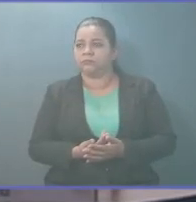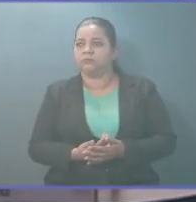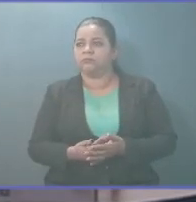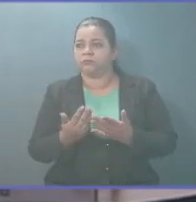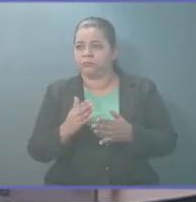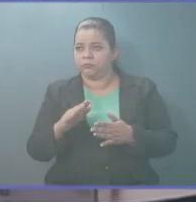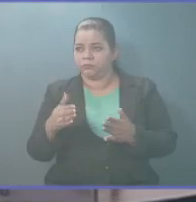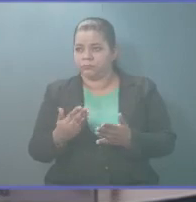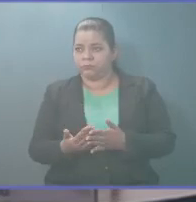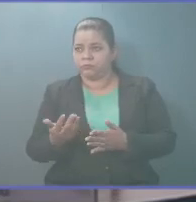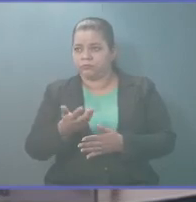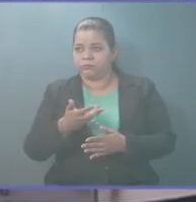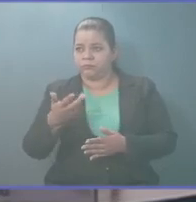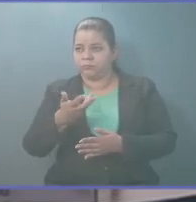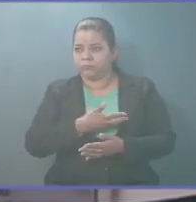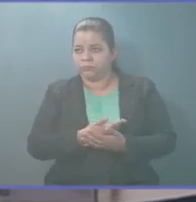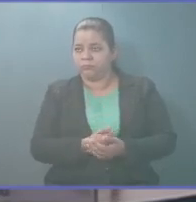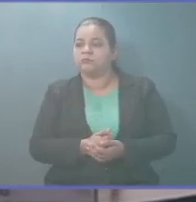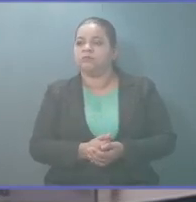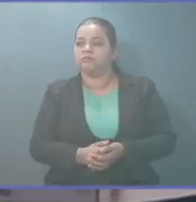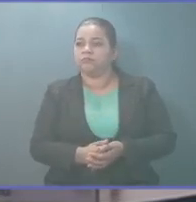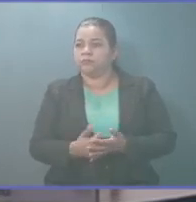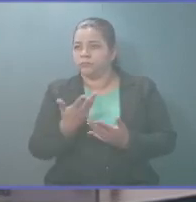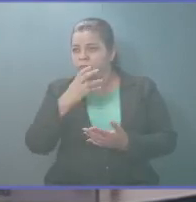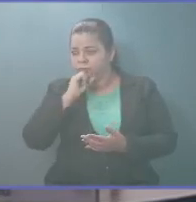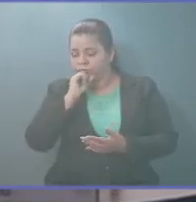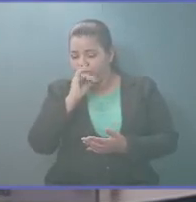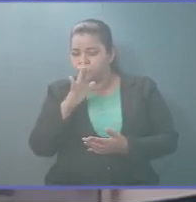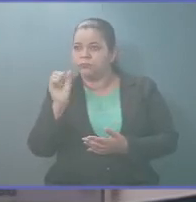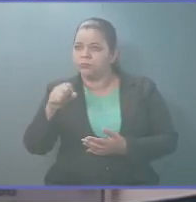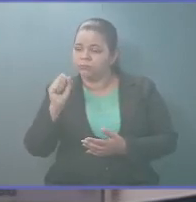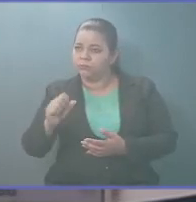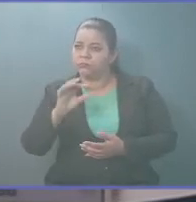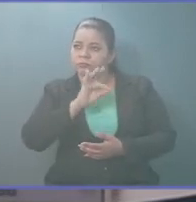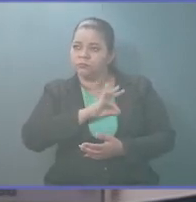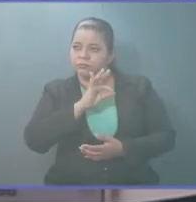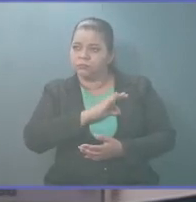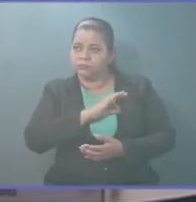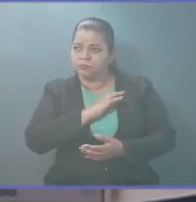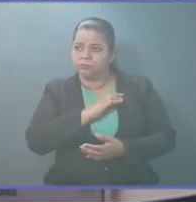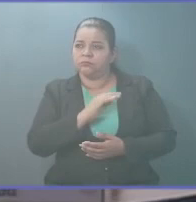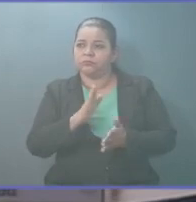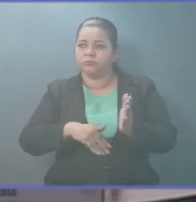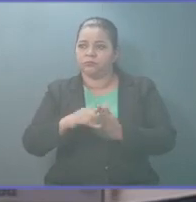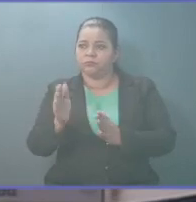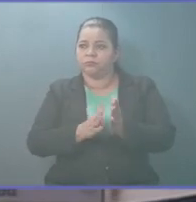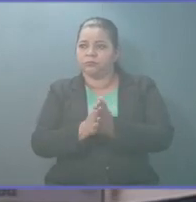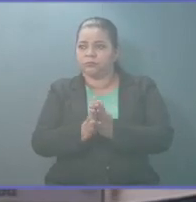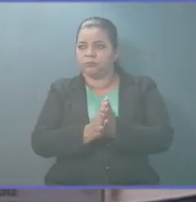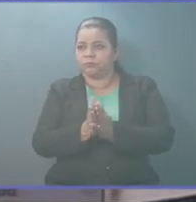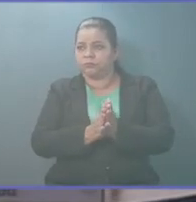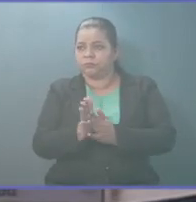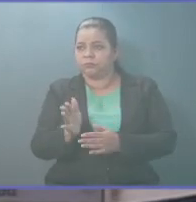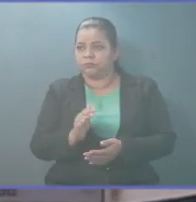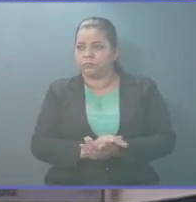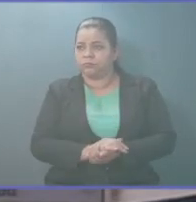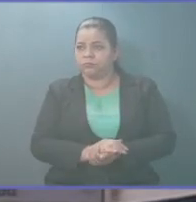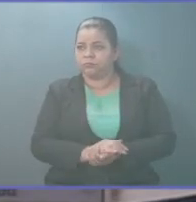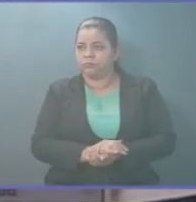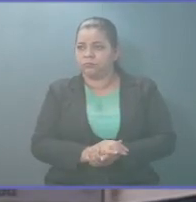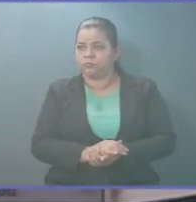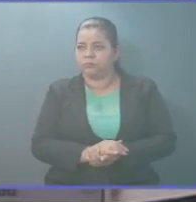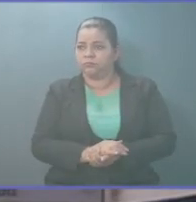corriente procesal en el derecho es que los días son hábiles, y esto es en beneficio incluso de los interesados, porque pues no encontrás